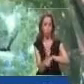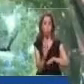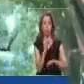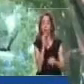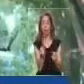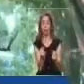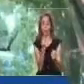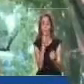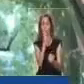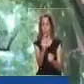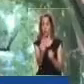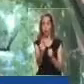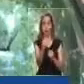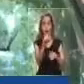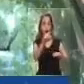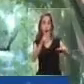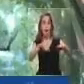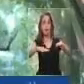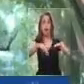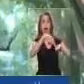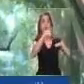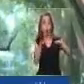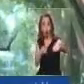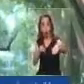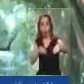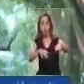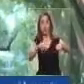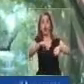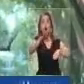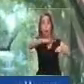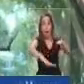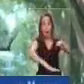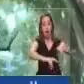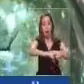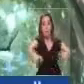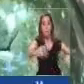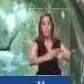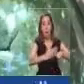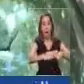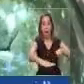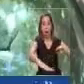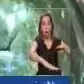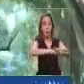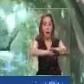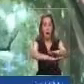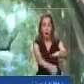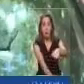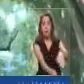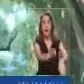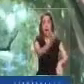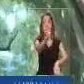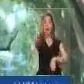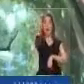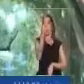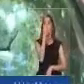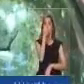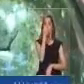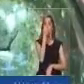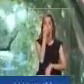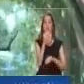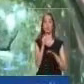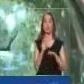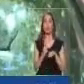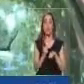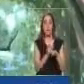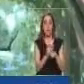cómo logré ver el palo, alcancé a agacharla en mi cabeza, a firmar bien el volante, para no perder el control del auto, y un par de kilómetros más